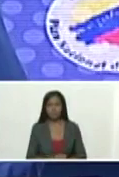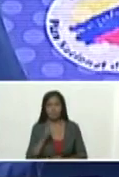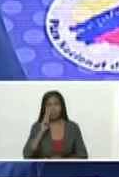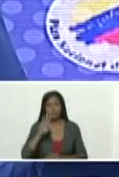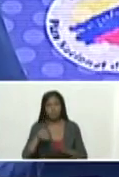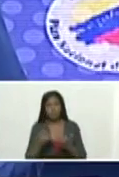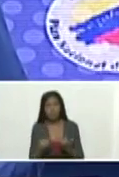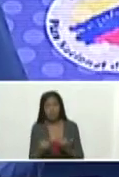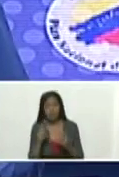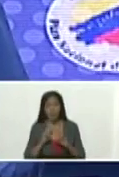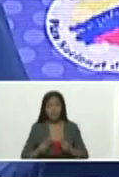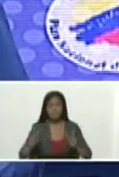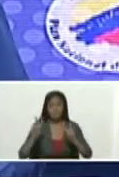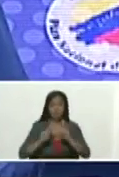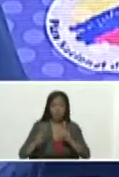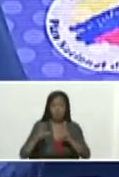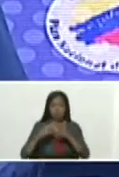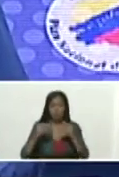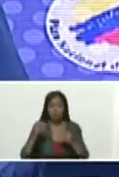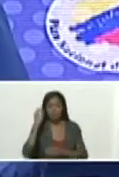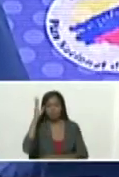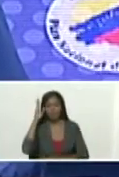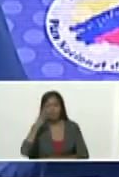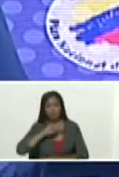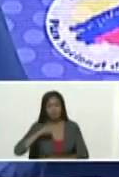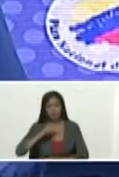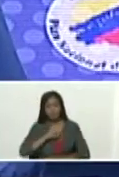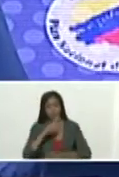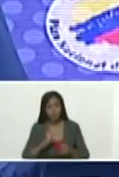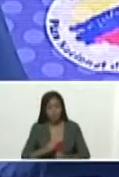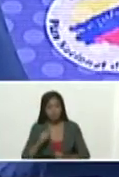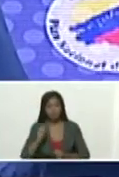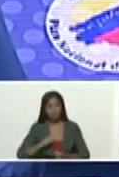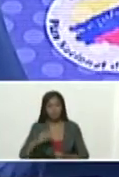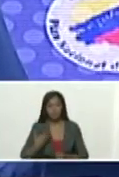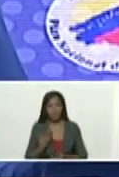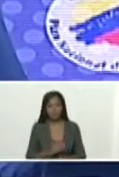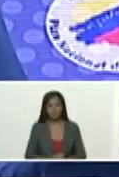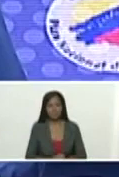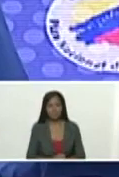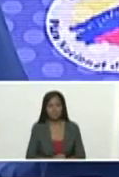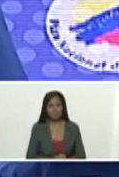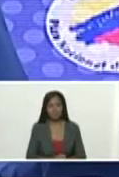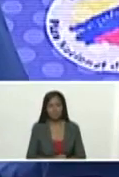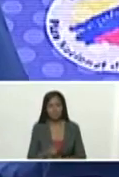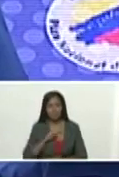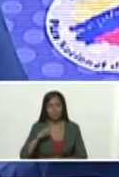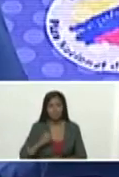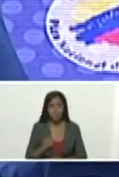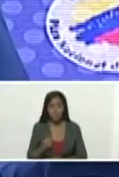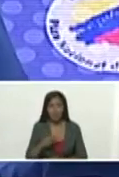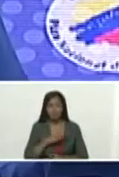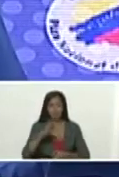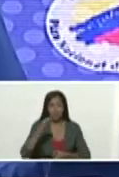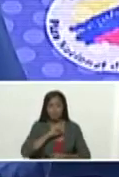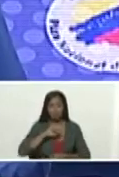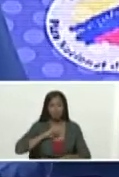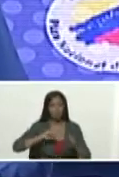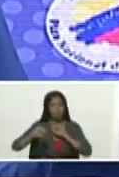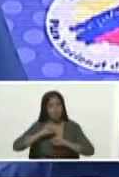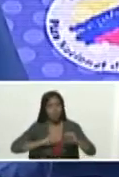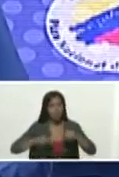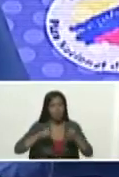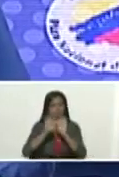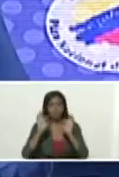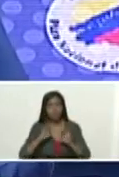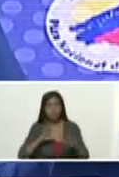Precisamente, son los valores, son las ideas, nuestro poder, nuestra moral, el espíritu que nos mueve.